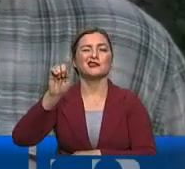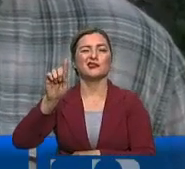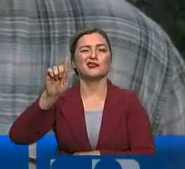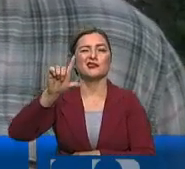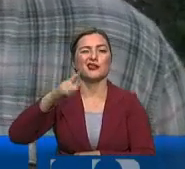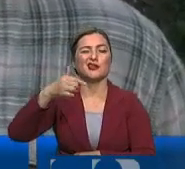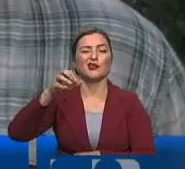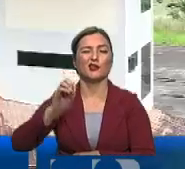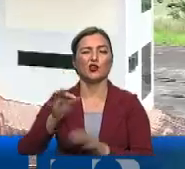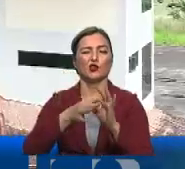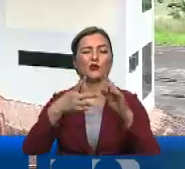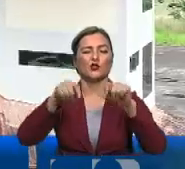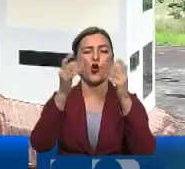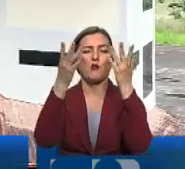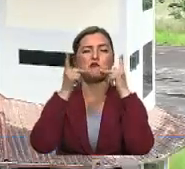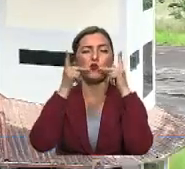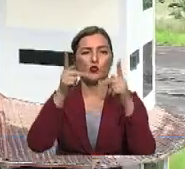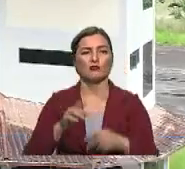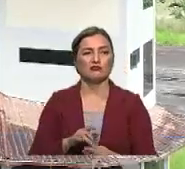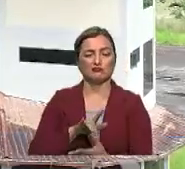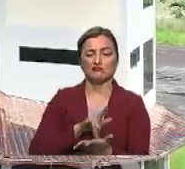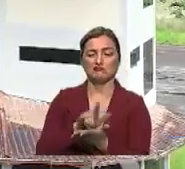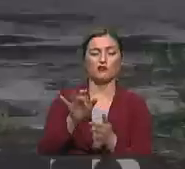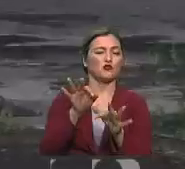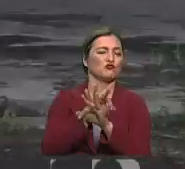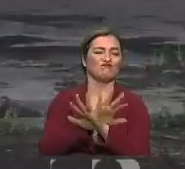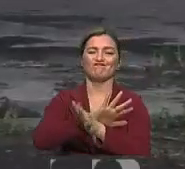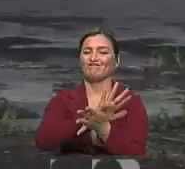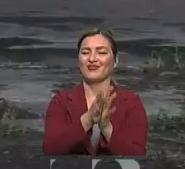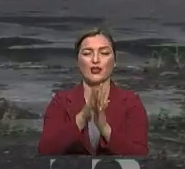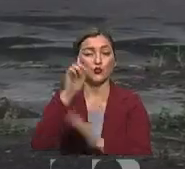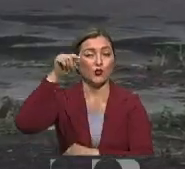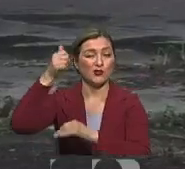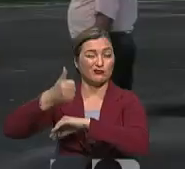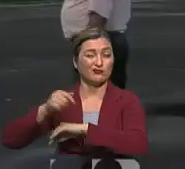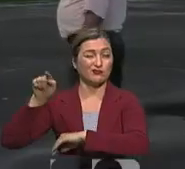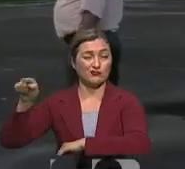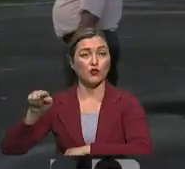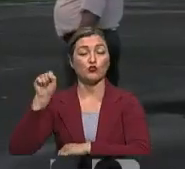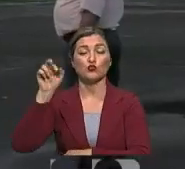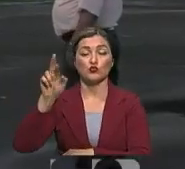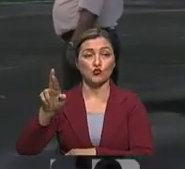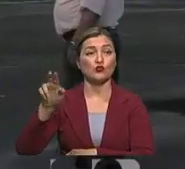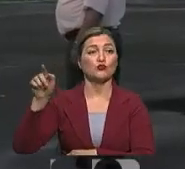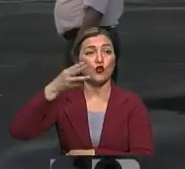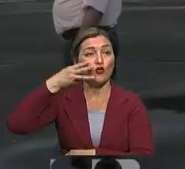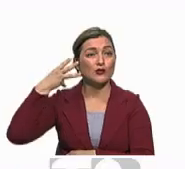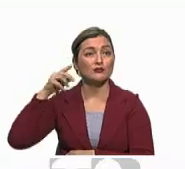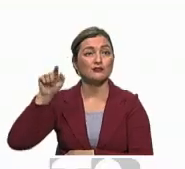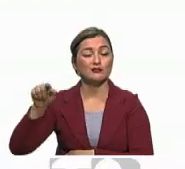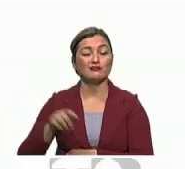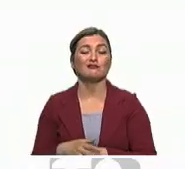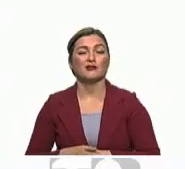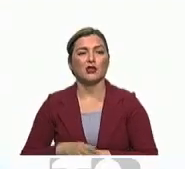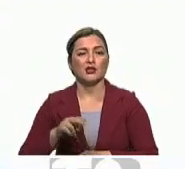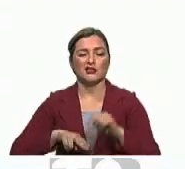en convenio con Obras Públicas. La pista se encuentra sin operaciones, lo cual, según el gobernador en esta provincia, en el suroriente del país, mantiene a